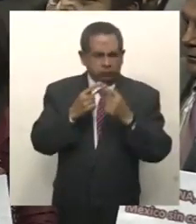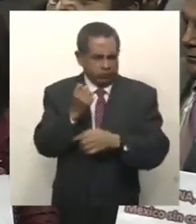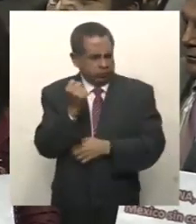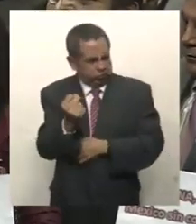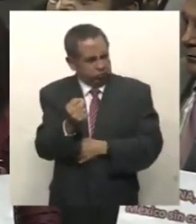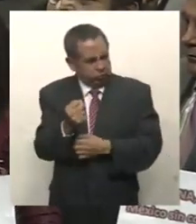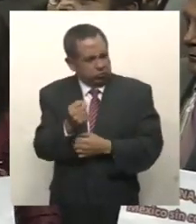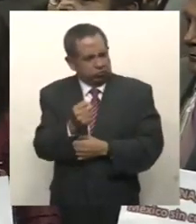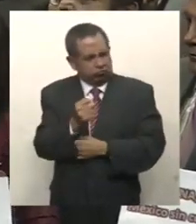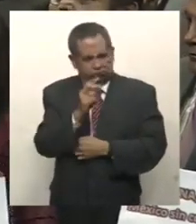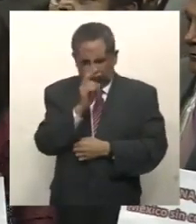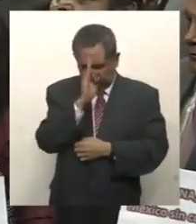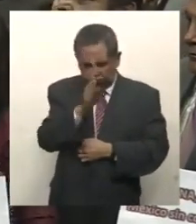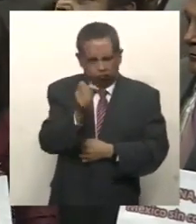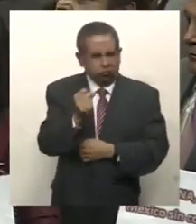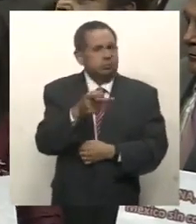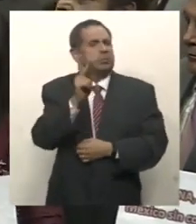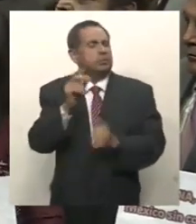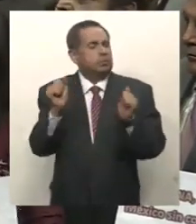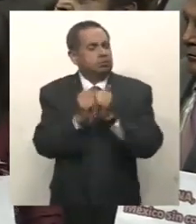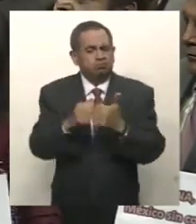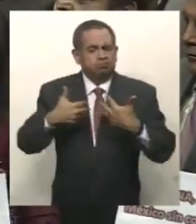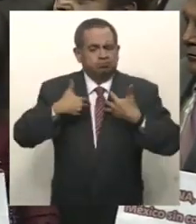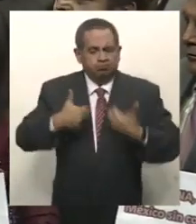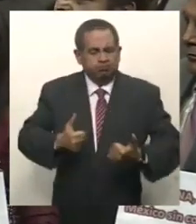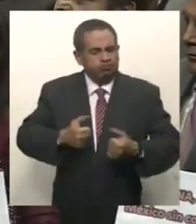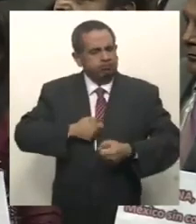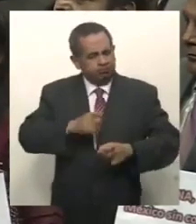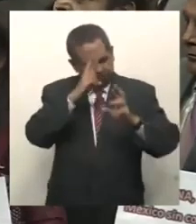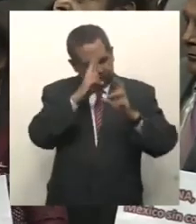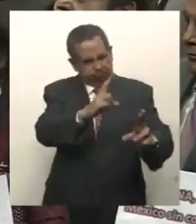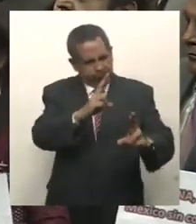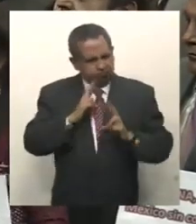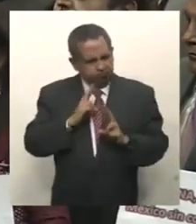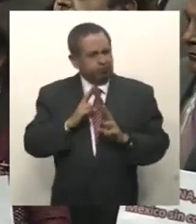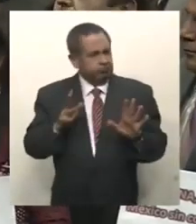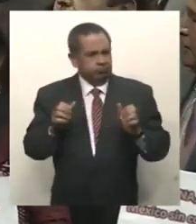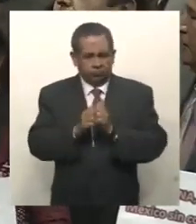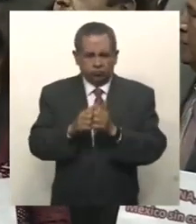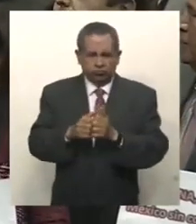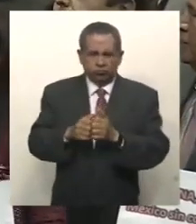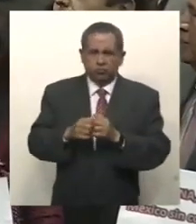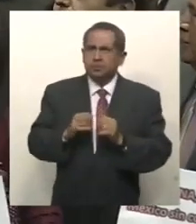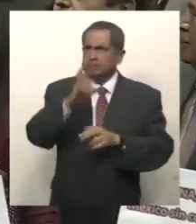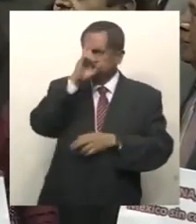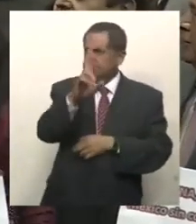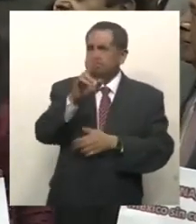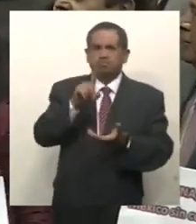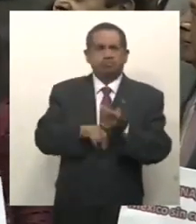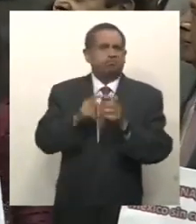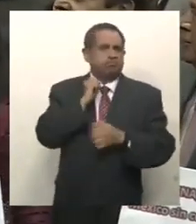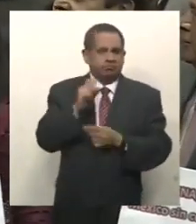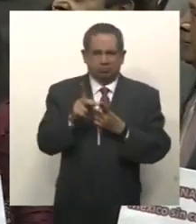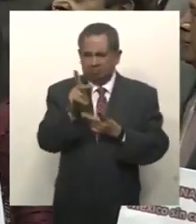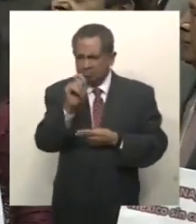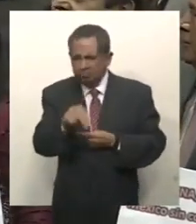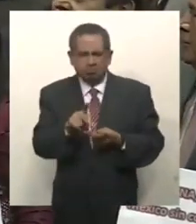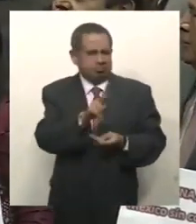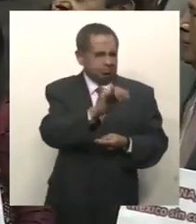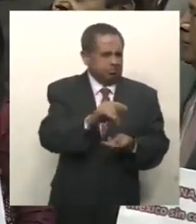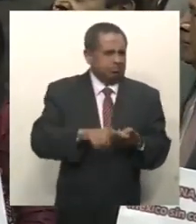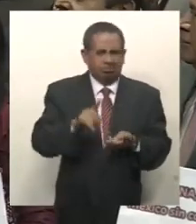duro, el discurso álgido, pero todos nos respetamos y actuamos con institucionalidad. El PAN, el